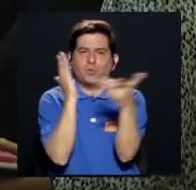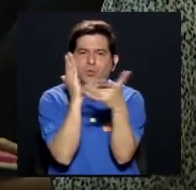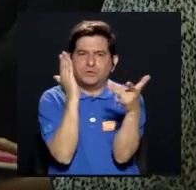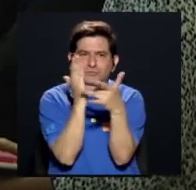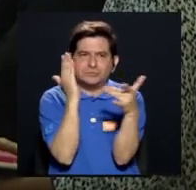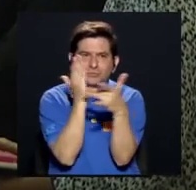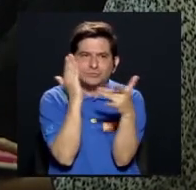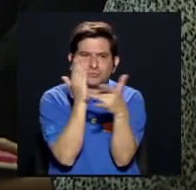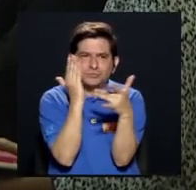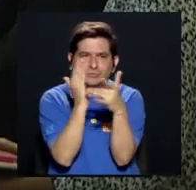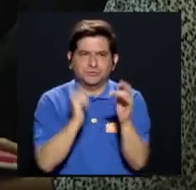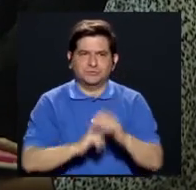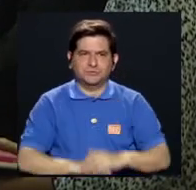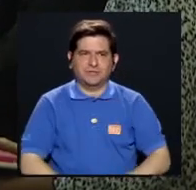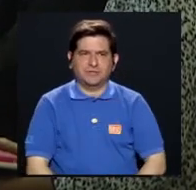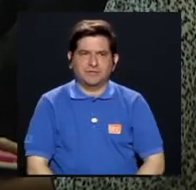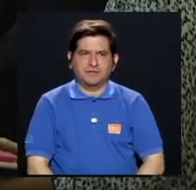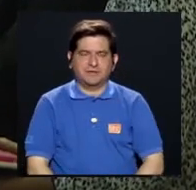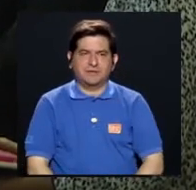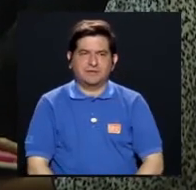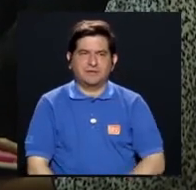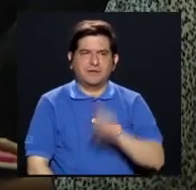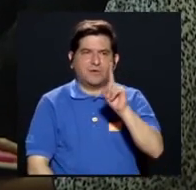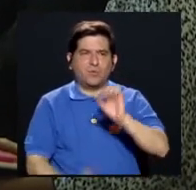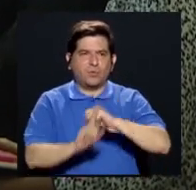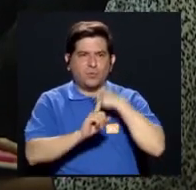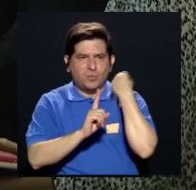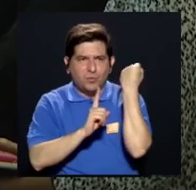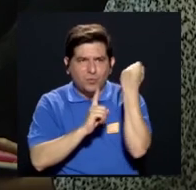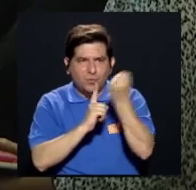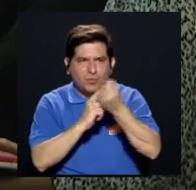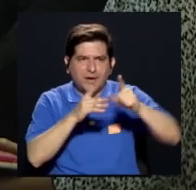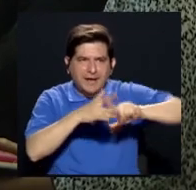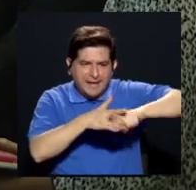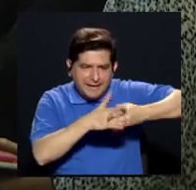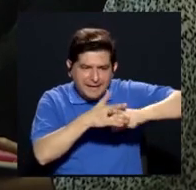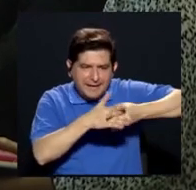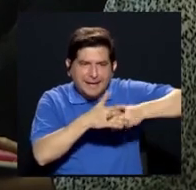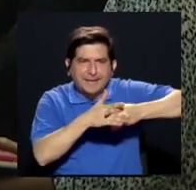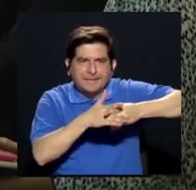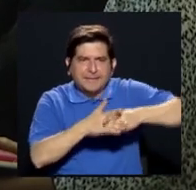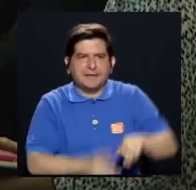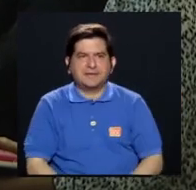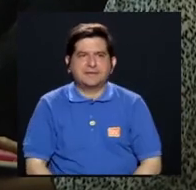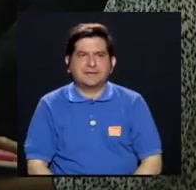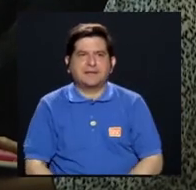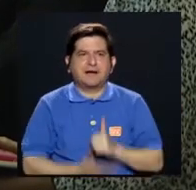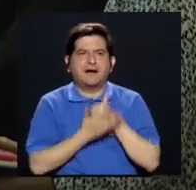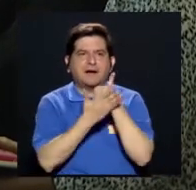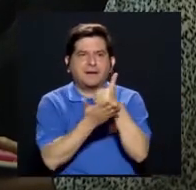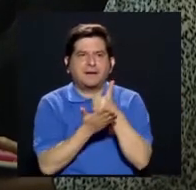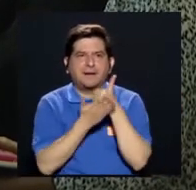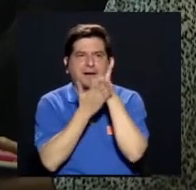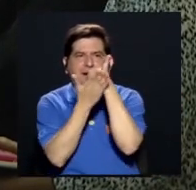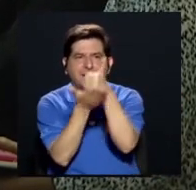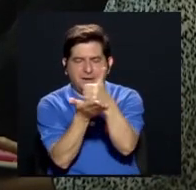tecnologías son un factor, una herramienta que coadyuvan